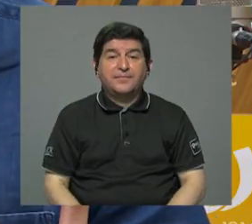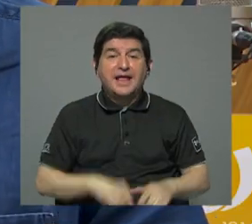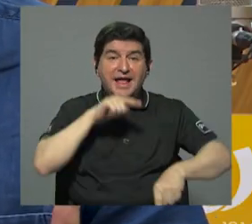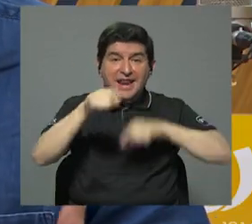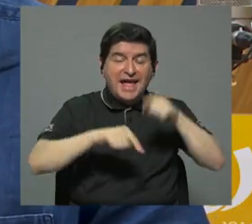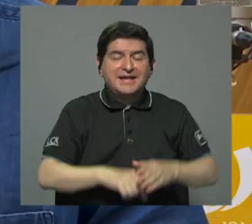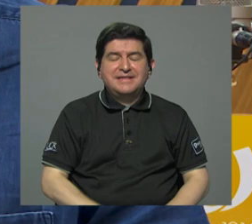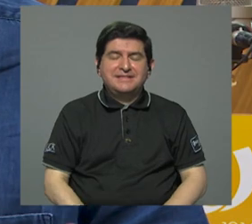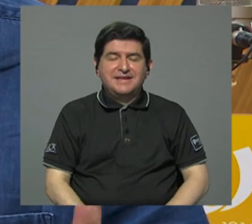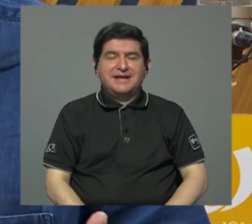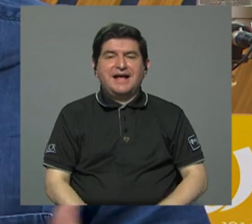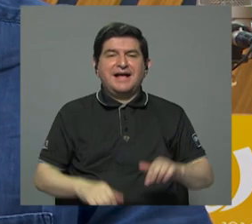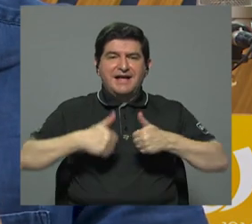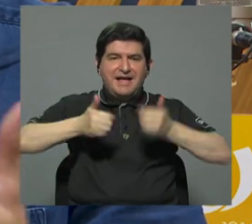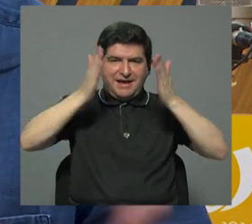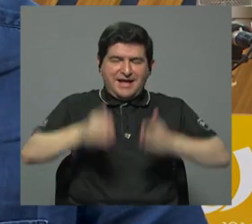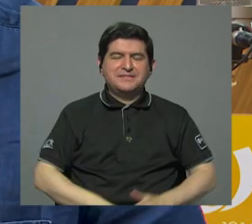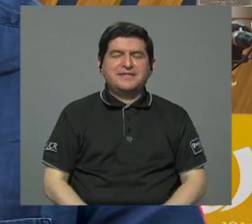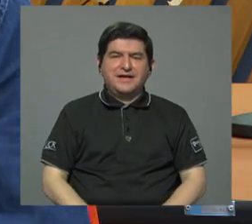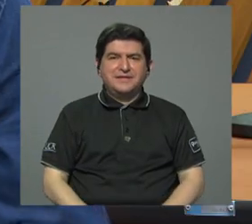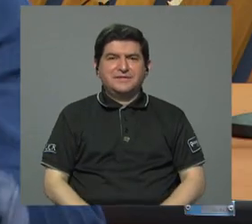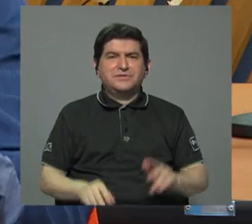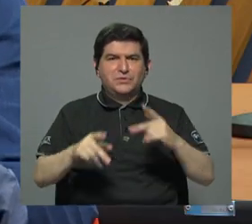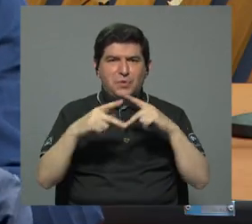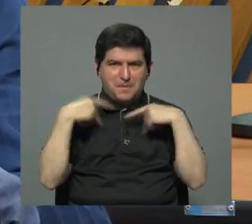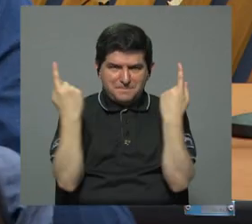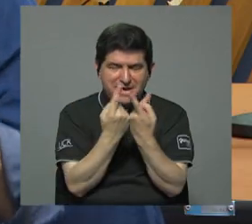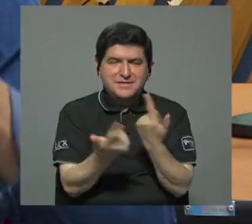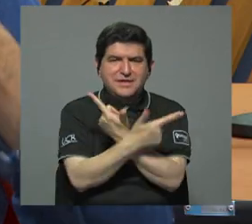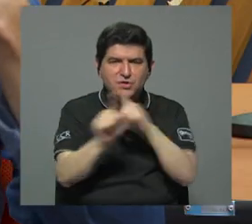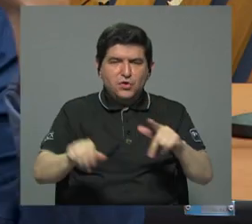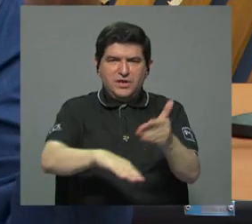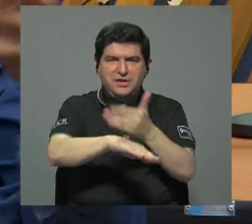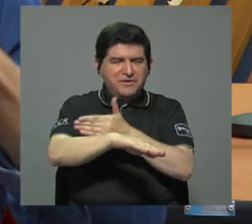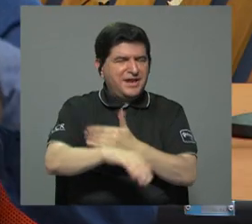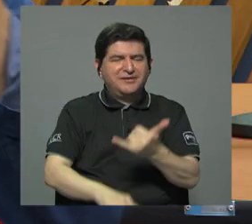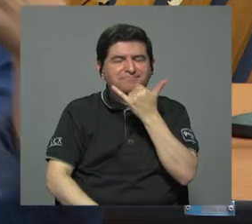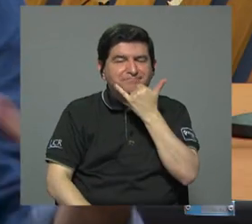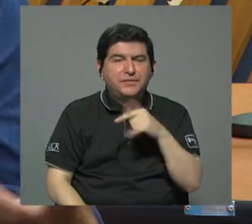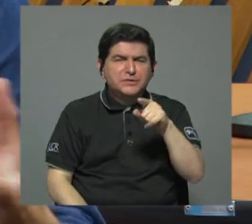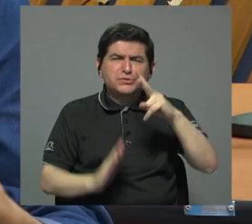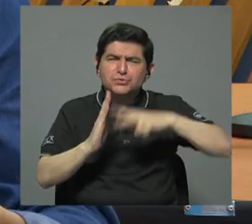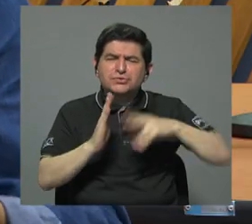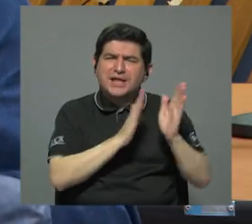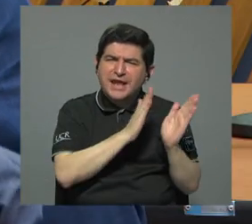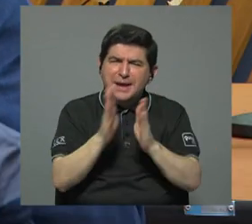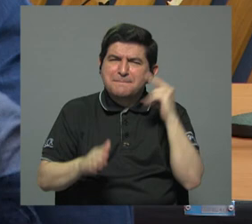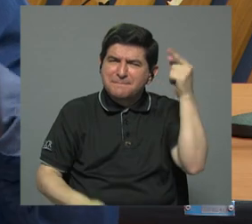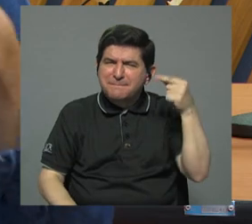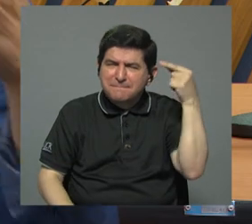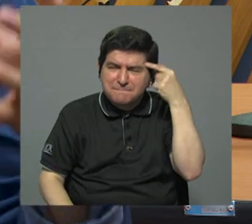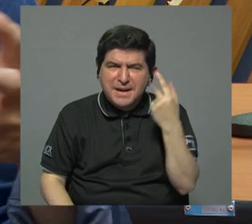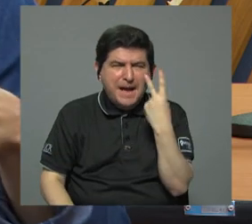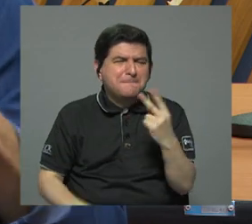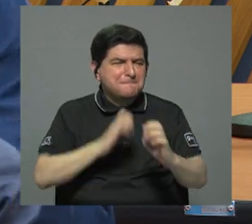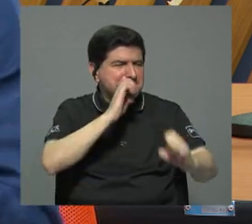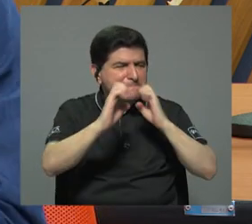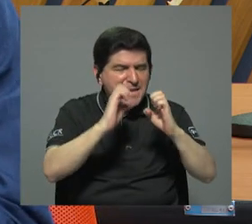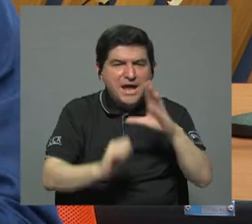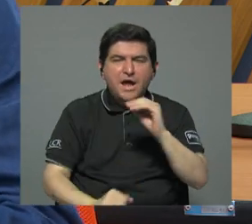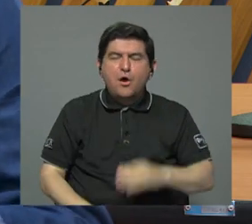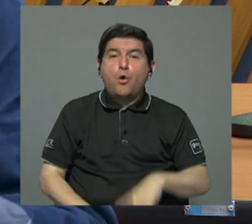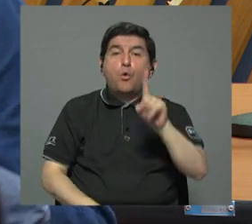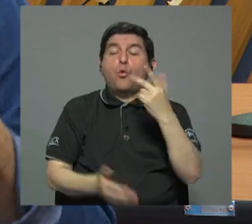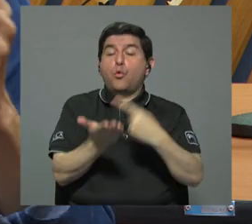candidato liberal progresista está desactualizada. Antes de irnos, si usted lee los planes de gobierno, ve una entrevista o sigue